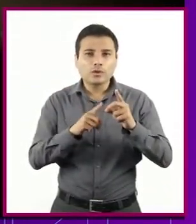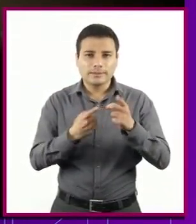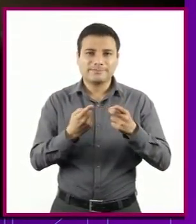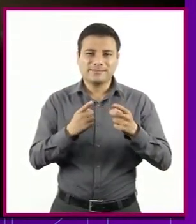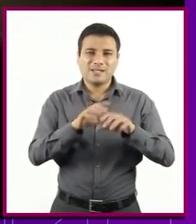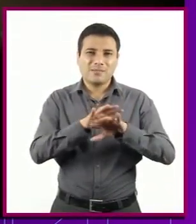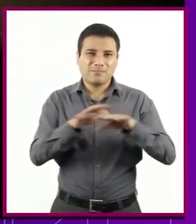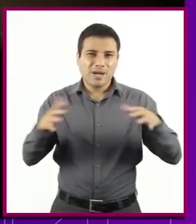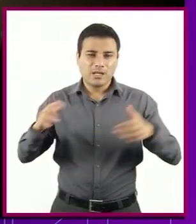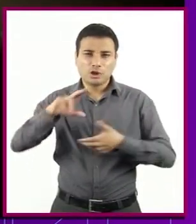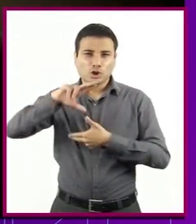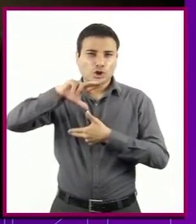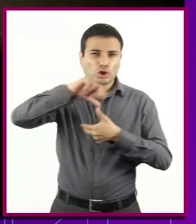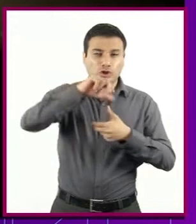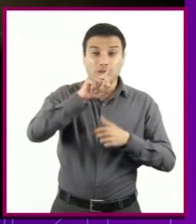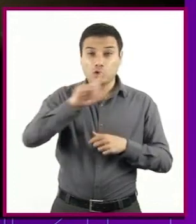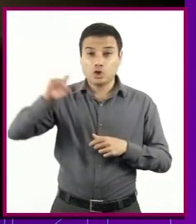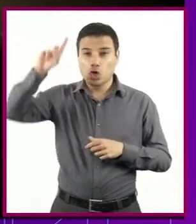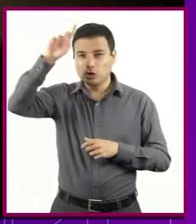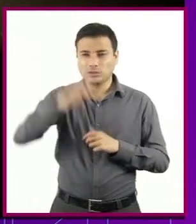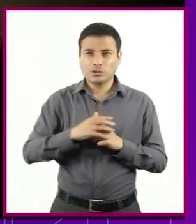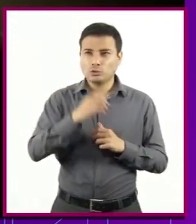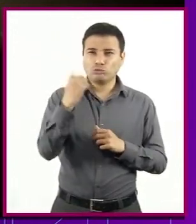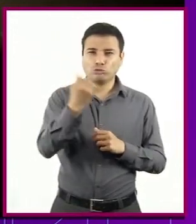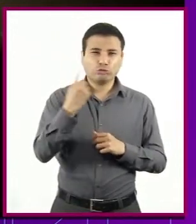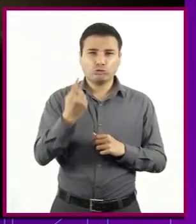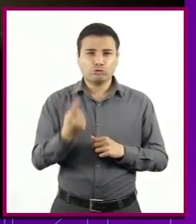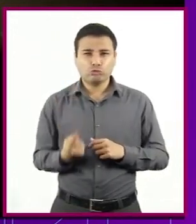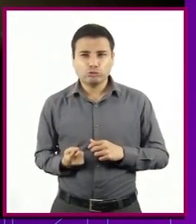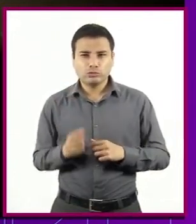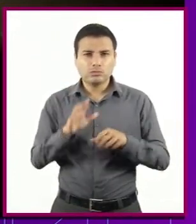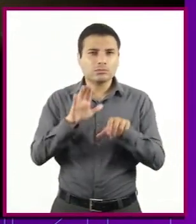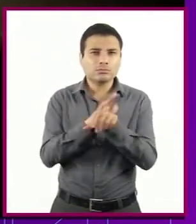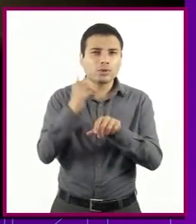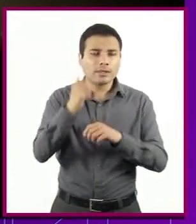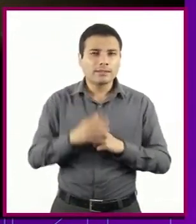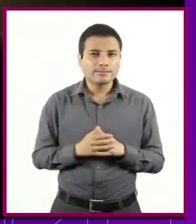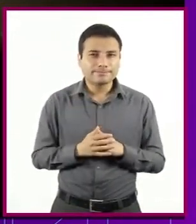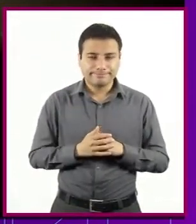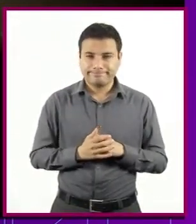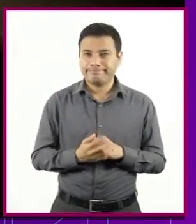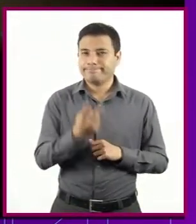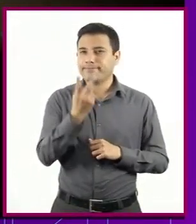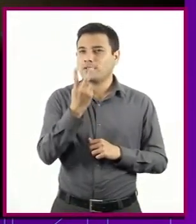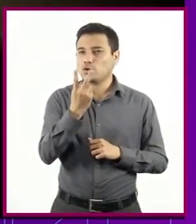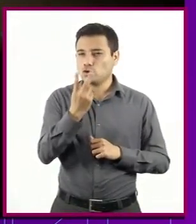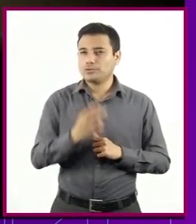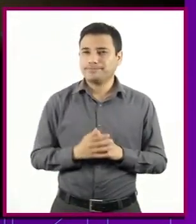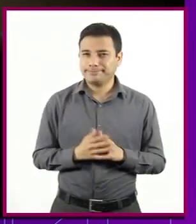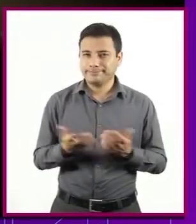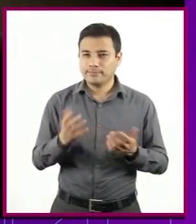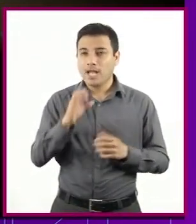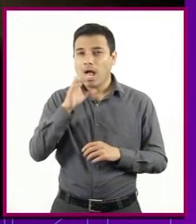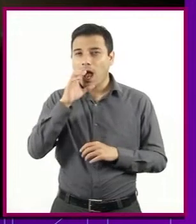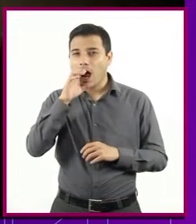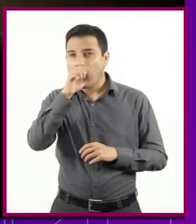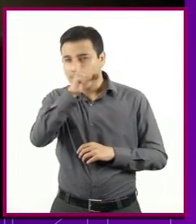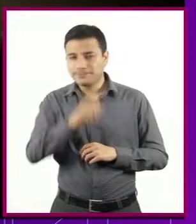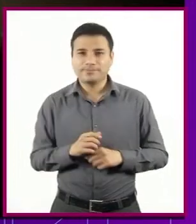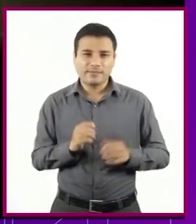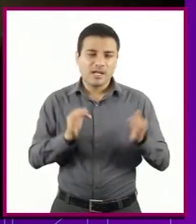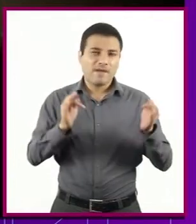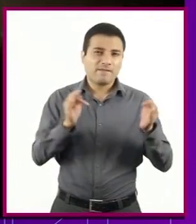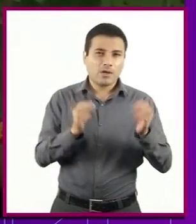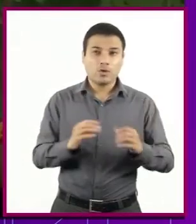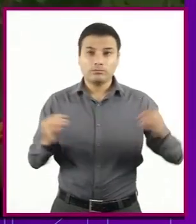un gran remolino cuyo girar es resultado de la confluencia de dos principios, el cálido de las tierras bajas y el frío de